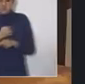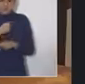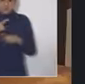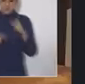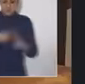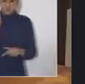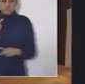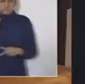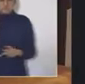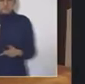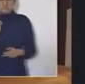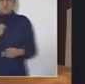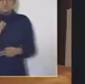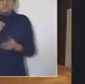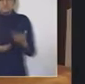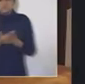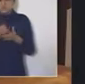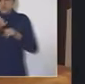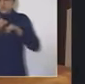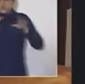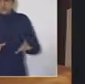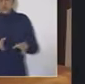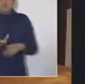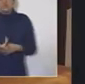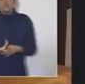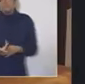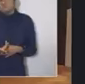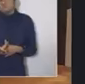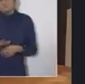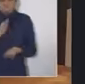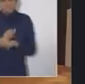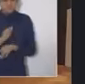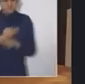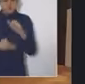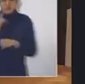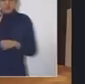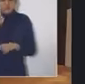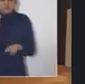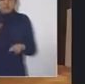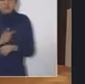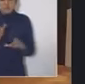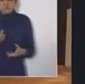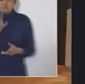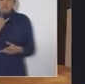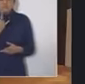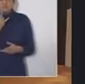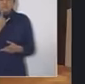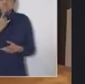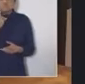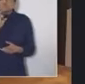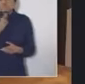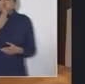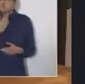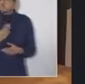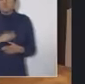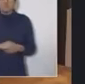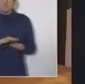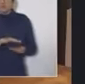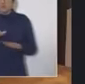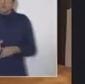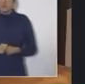como como se presenta el informe y su formato todos vamos a ver Espero que todo sea bien y